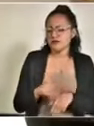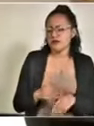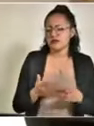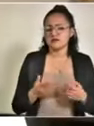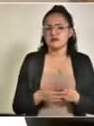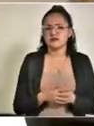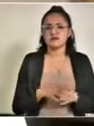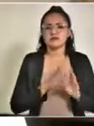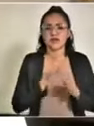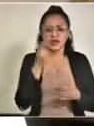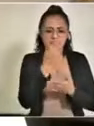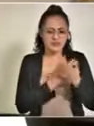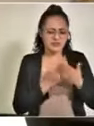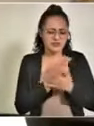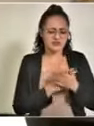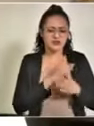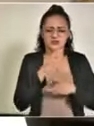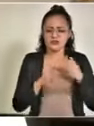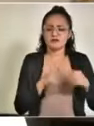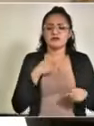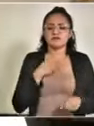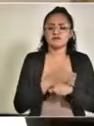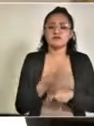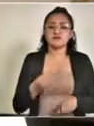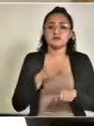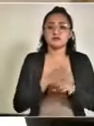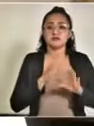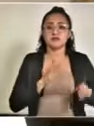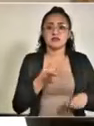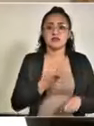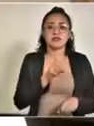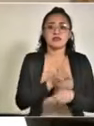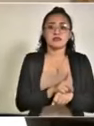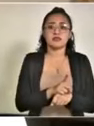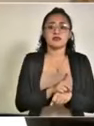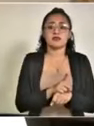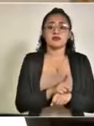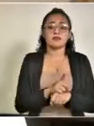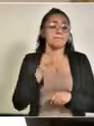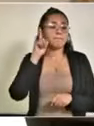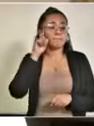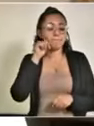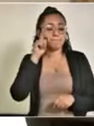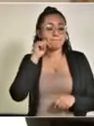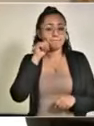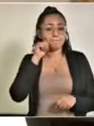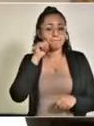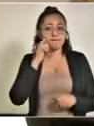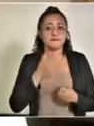hay un diseño y hay todo, que vamos a aplicar a partir del día de mañana.